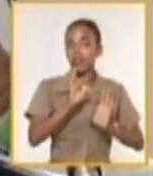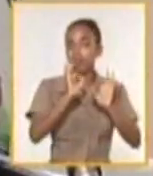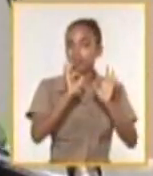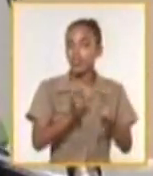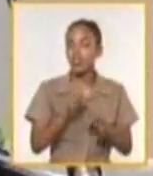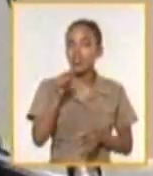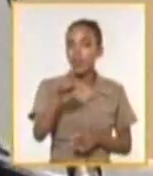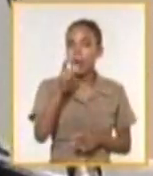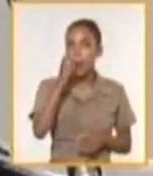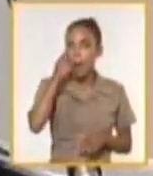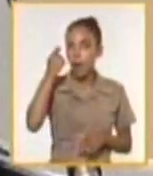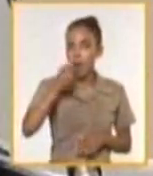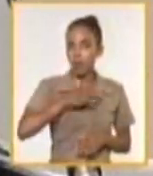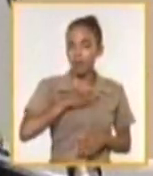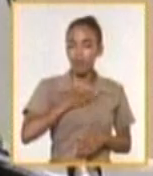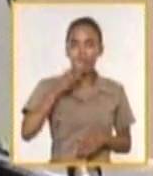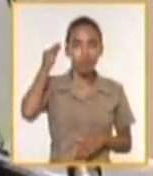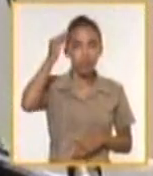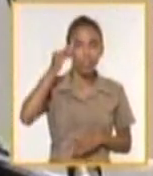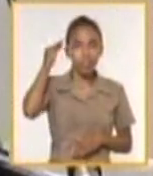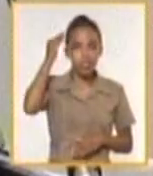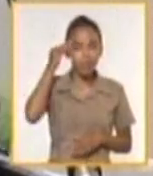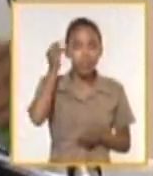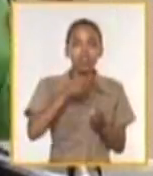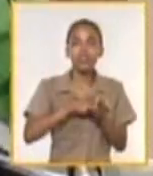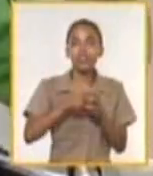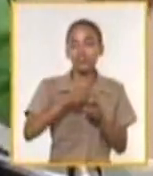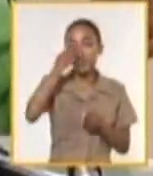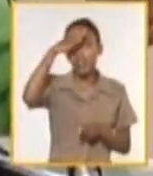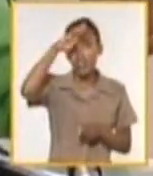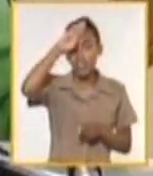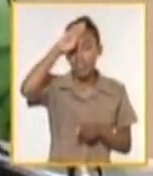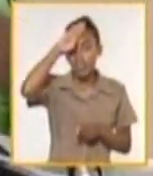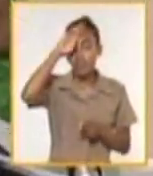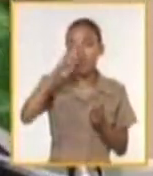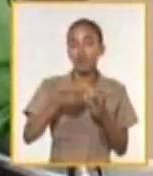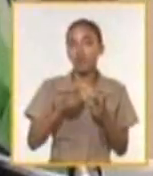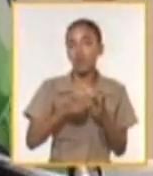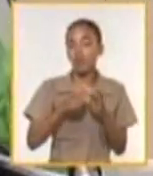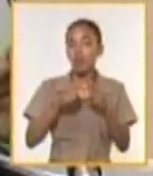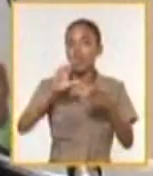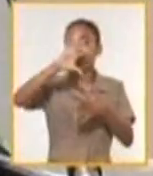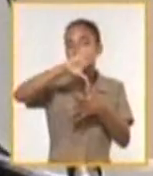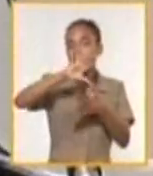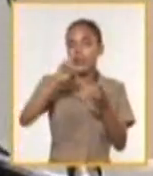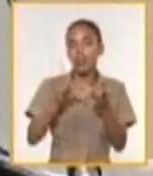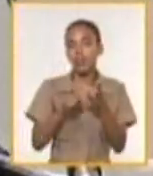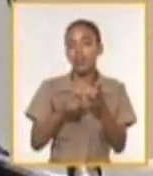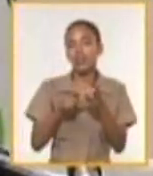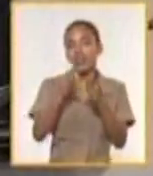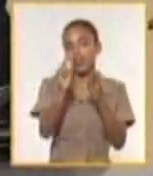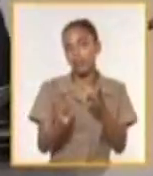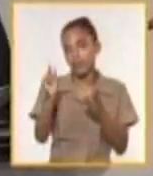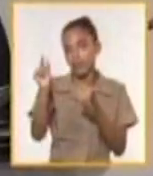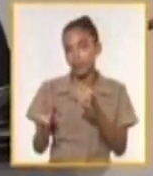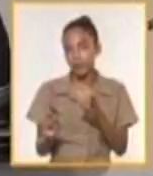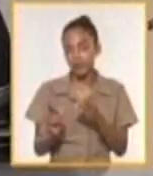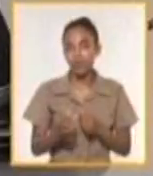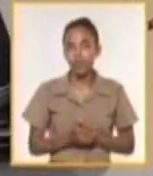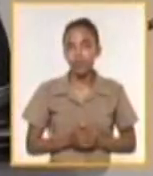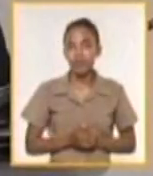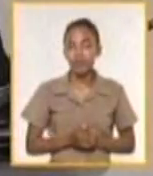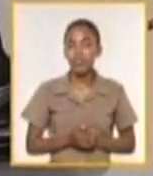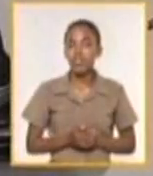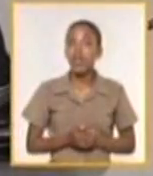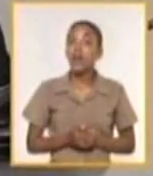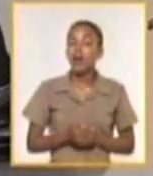hombres de pensamiento de la historia de Cuba, de la historia de nuestra América y de la historia de la humanidad. Por eso decía él, Martí nos